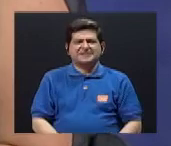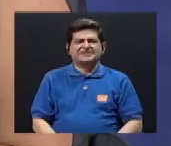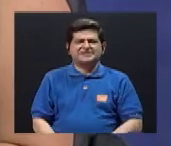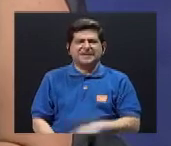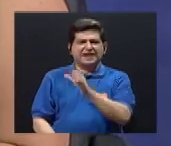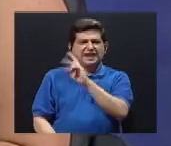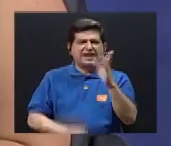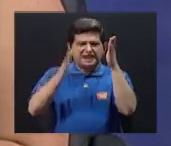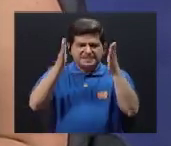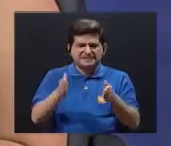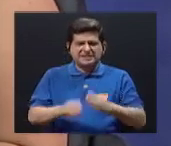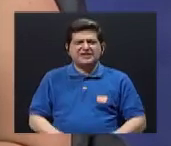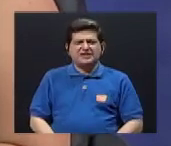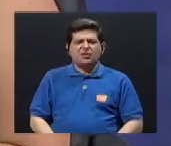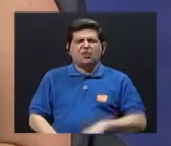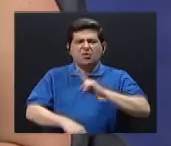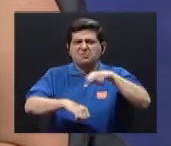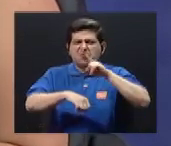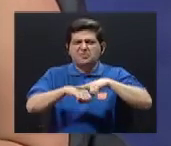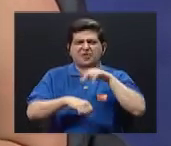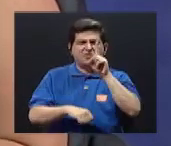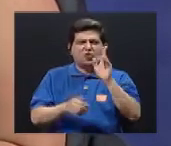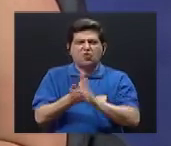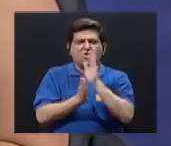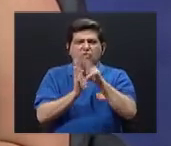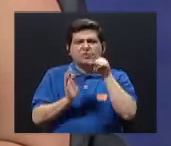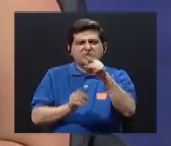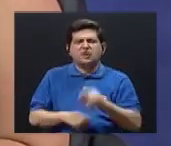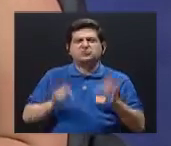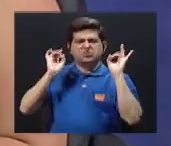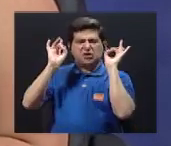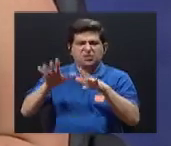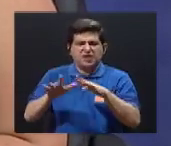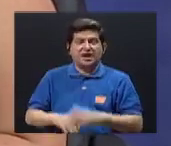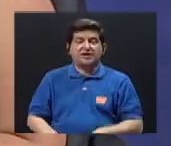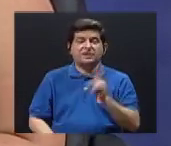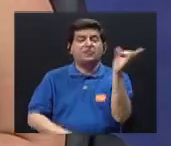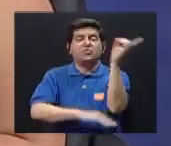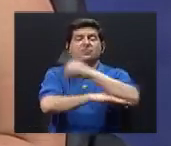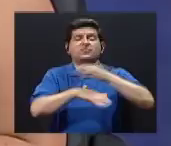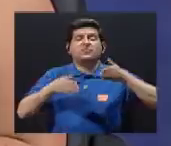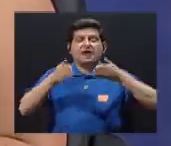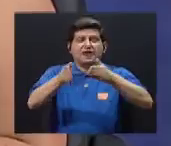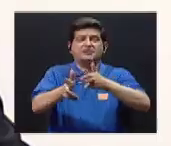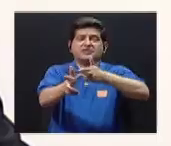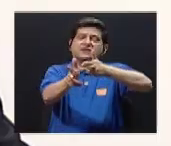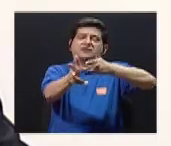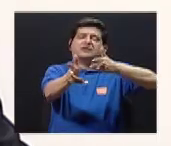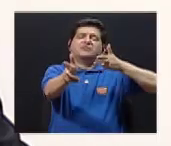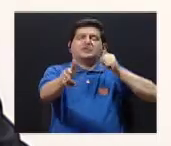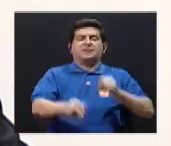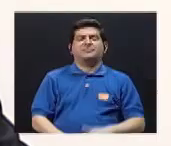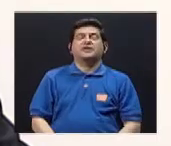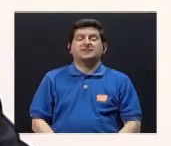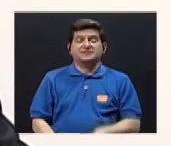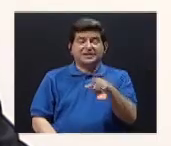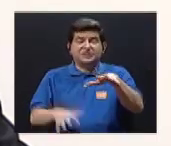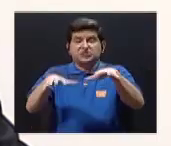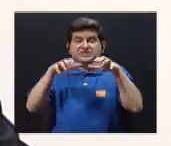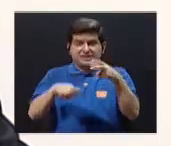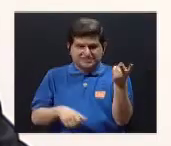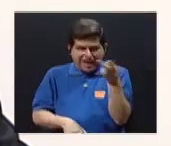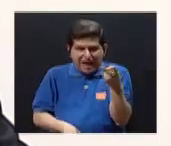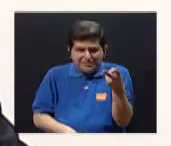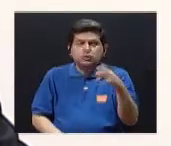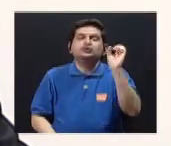documental Tico Promedio, un documental que vas a odiar. Bueno, fue un día que veníamos en carretera, en una presa, en